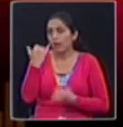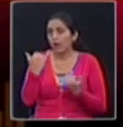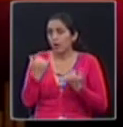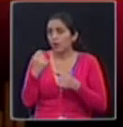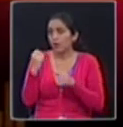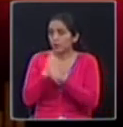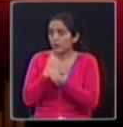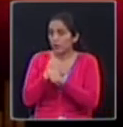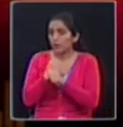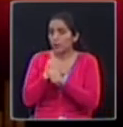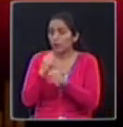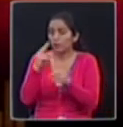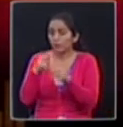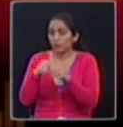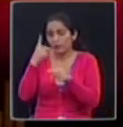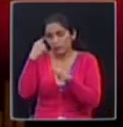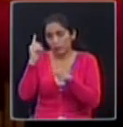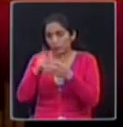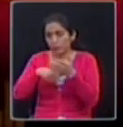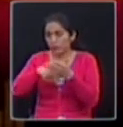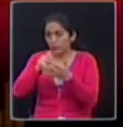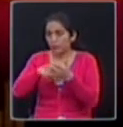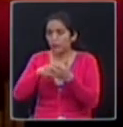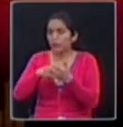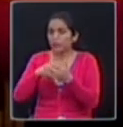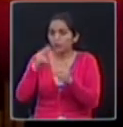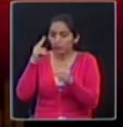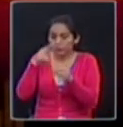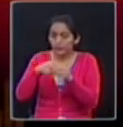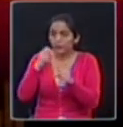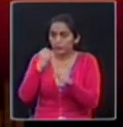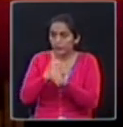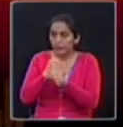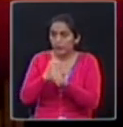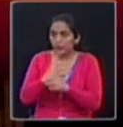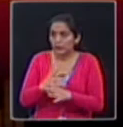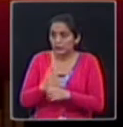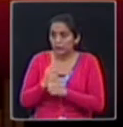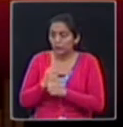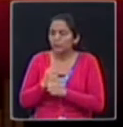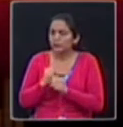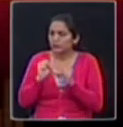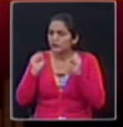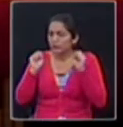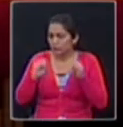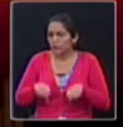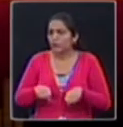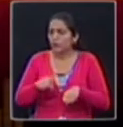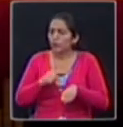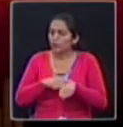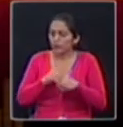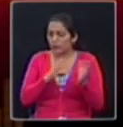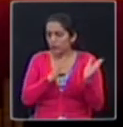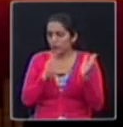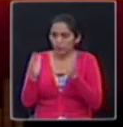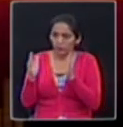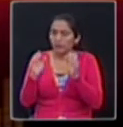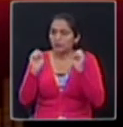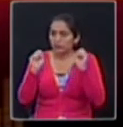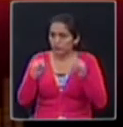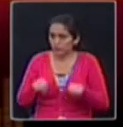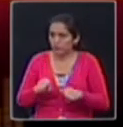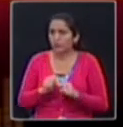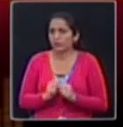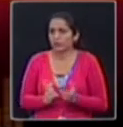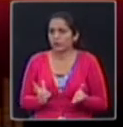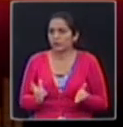sea, por temporadas altas, como dice por obra, Moreno, exactamente. Por ejemplo, pero sí hay que, no debe convertirse la política general laboral en